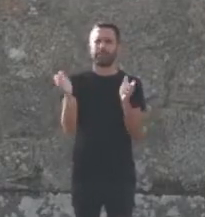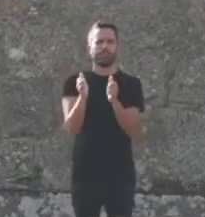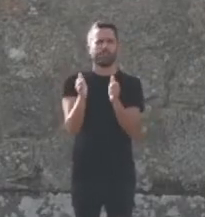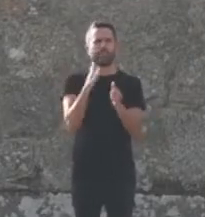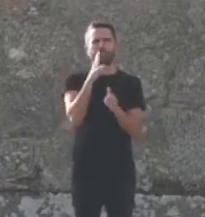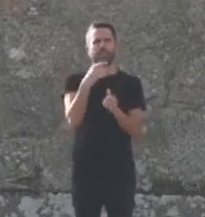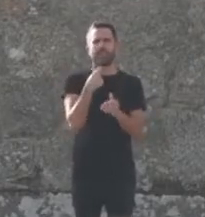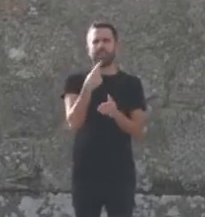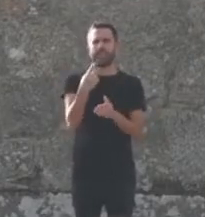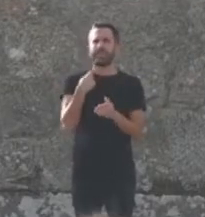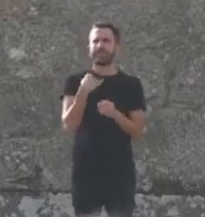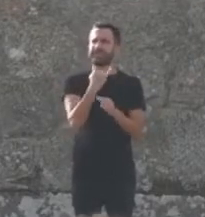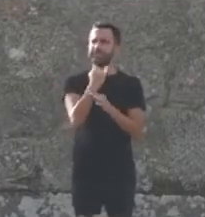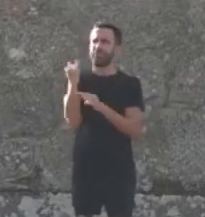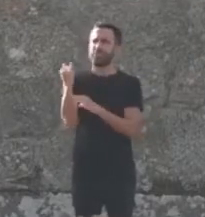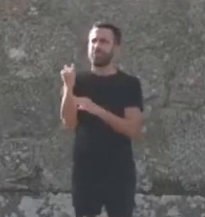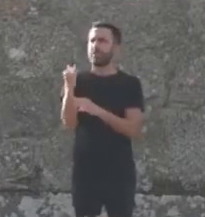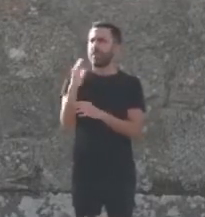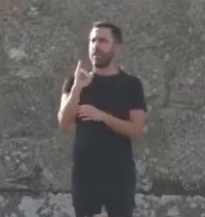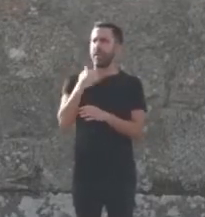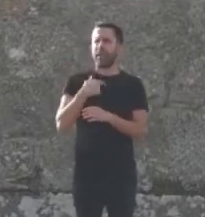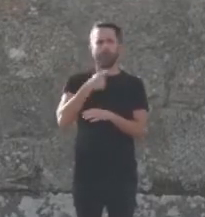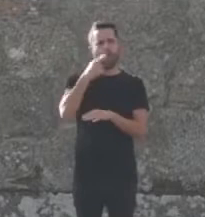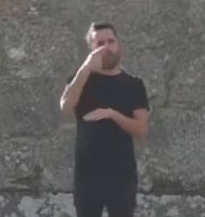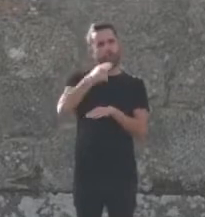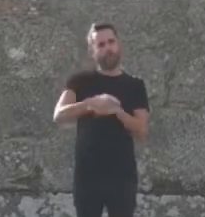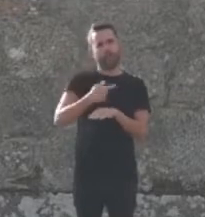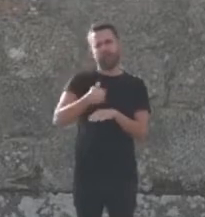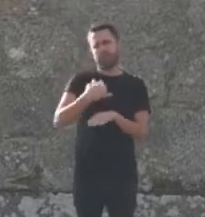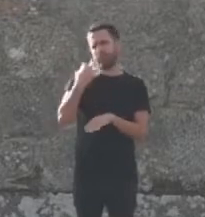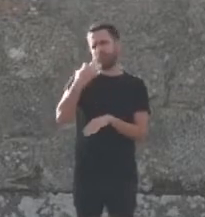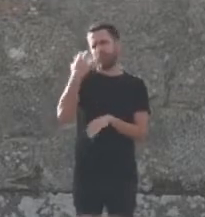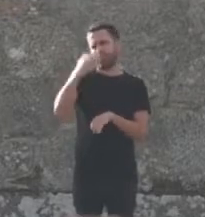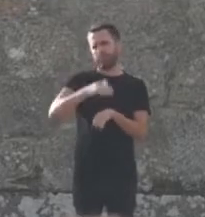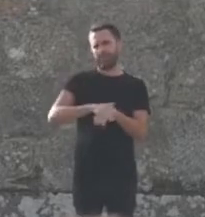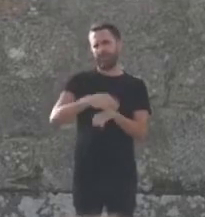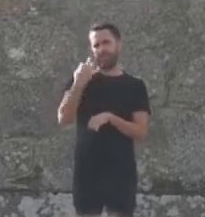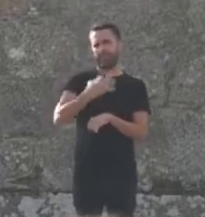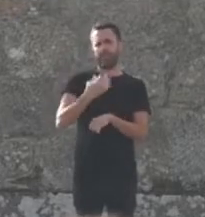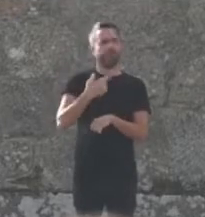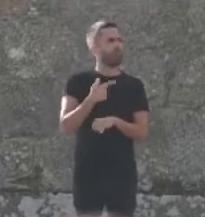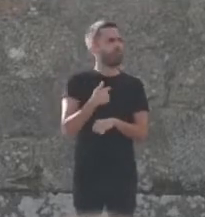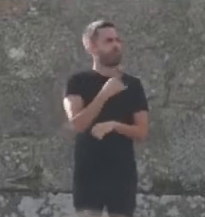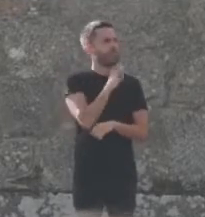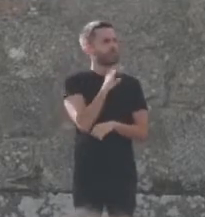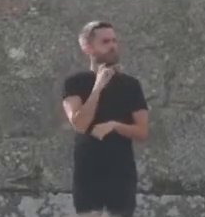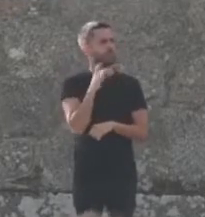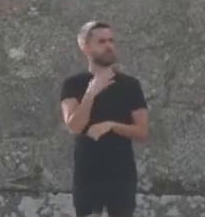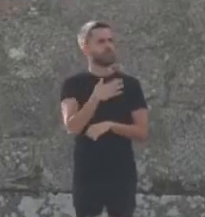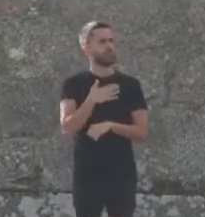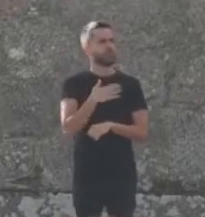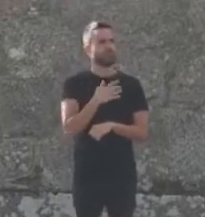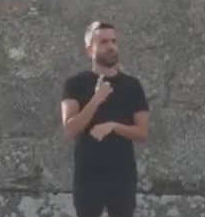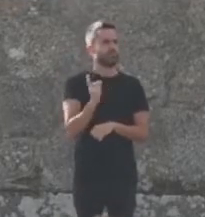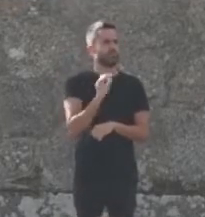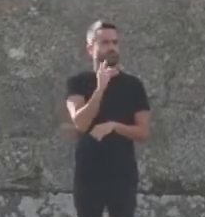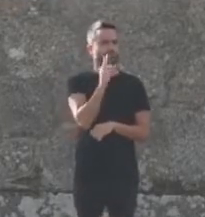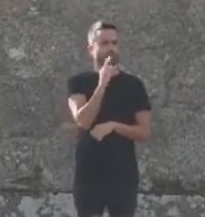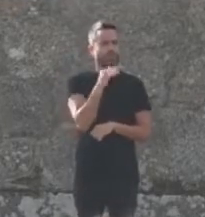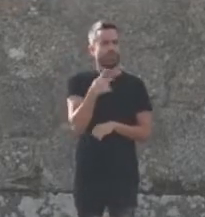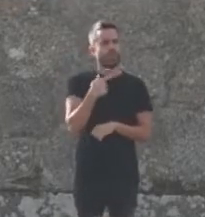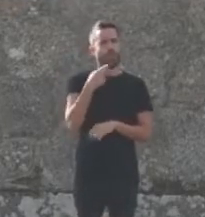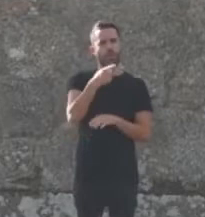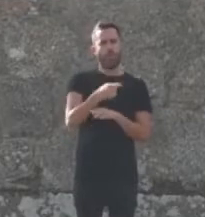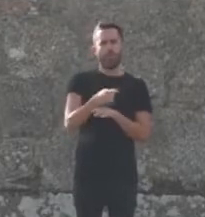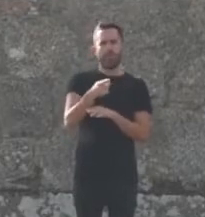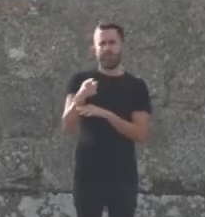que tendes un deber que cumprir, que non estamos satisfeitas e satisfeitos, e que teñen unhas obrigas como representantes, ou